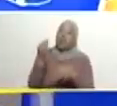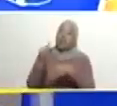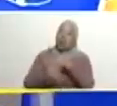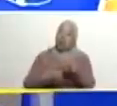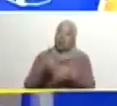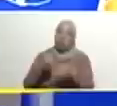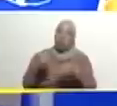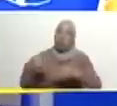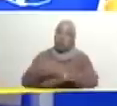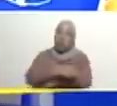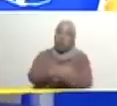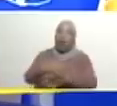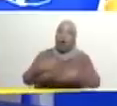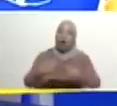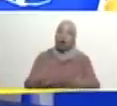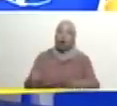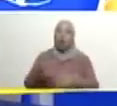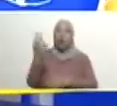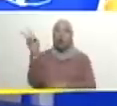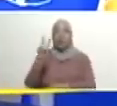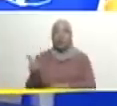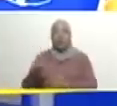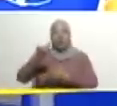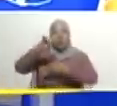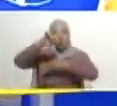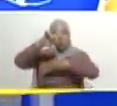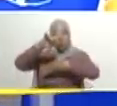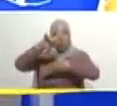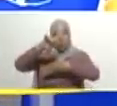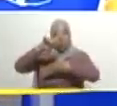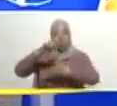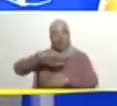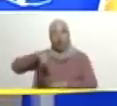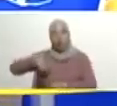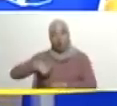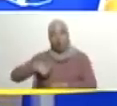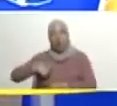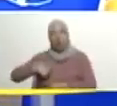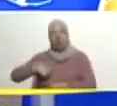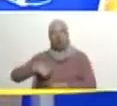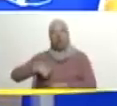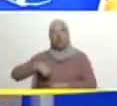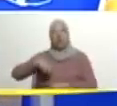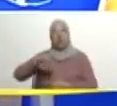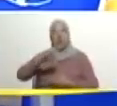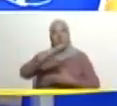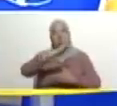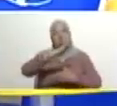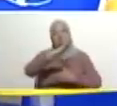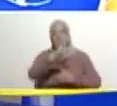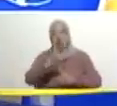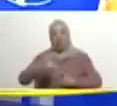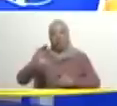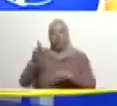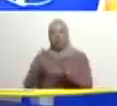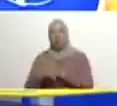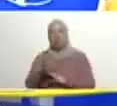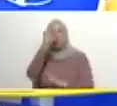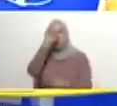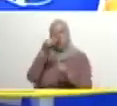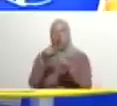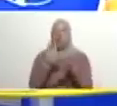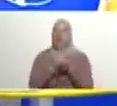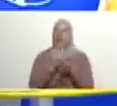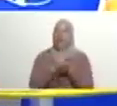estratégica de toda la región del Caribe, nuestro Caribe. Estoy seguro que vamos a avanzar en la dirección de la